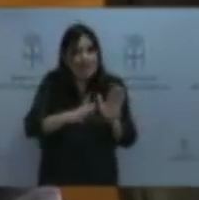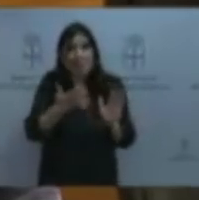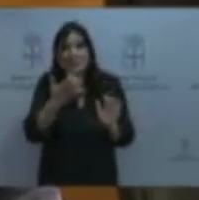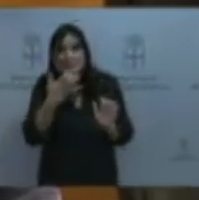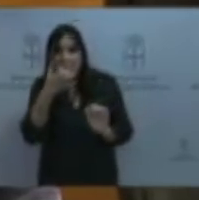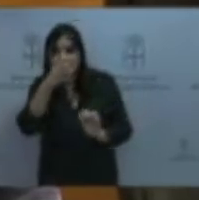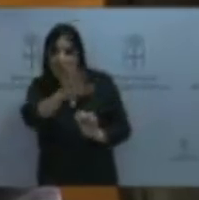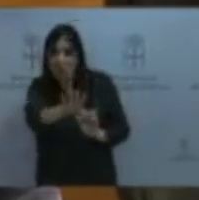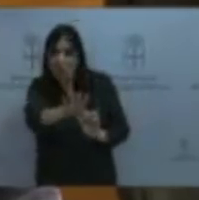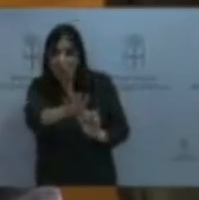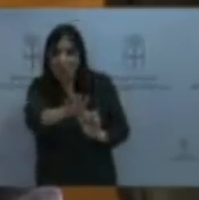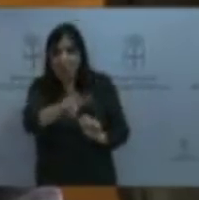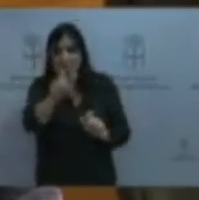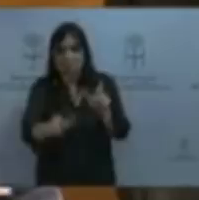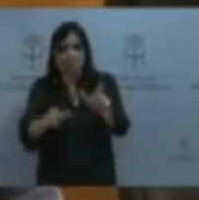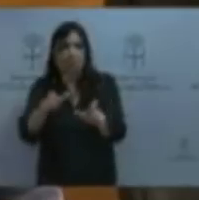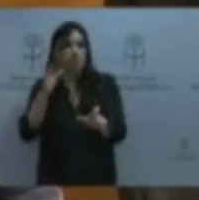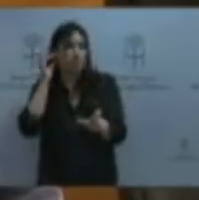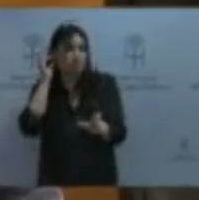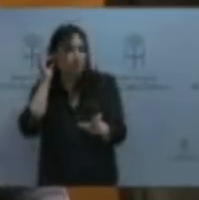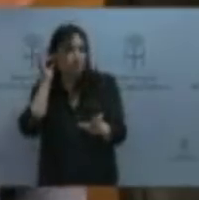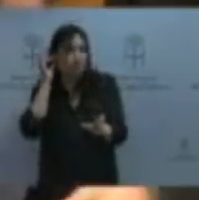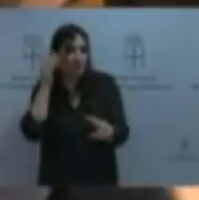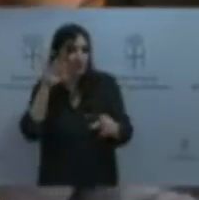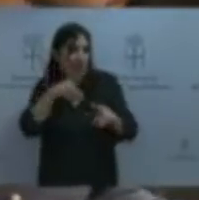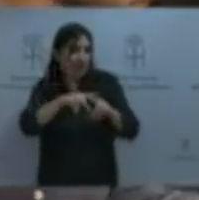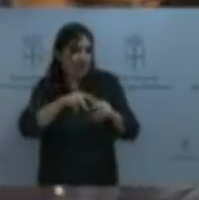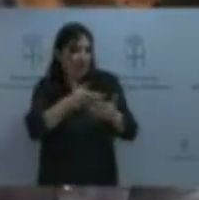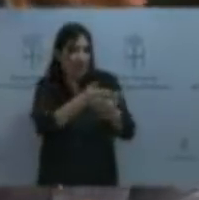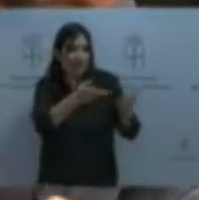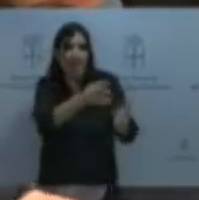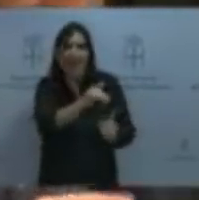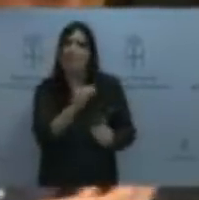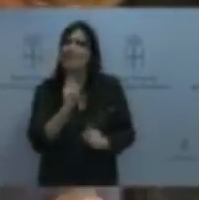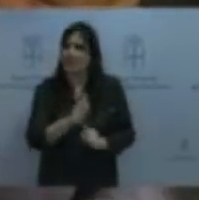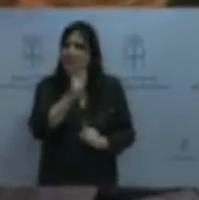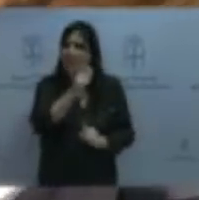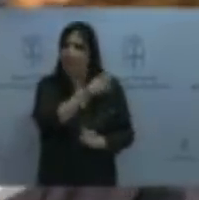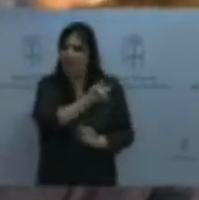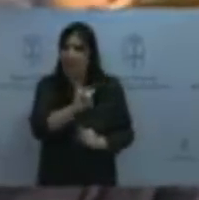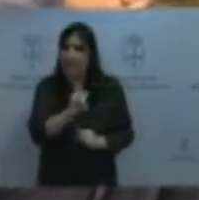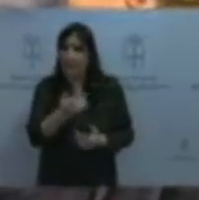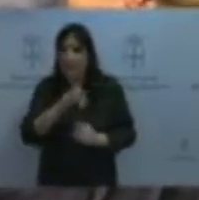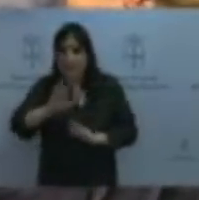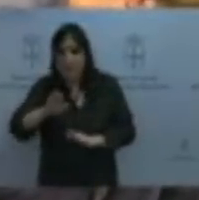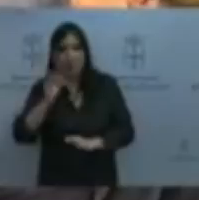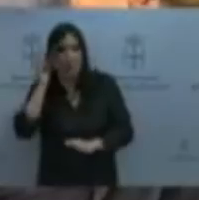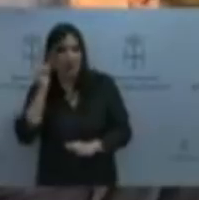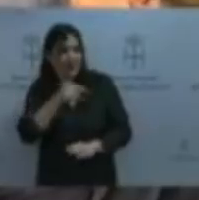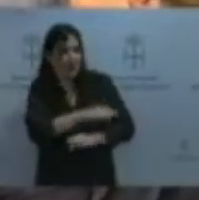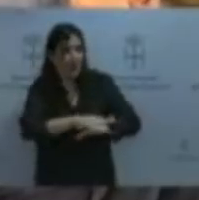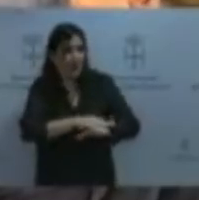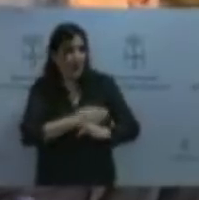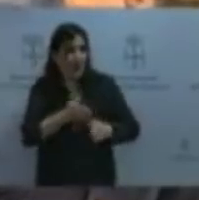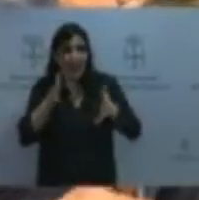los mecanismos que ustedes habilitan e incluso con sentencias judiciales a su favor. Ante eso, su director general de Trabajo decide